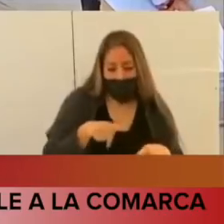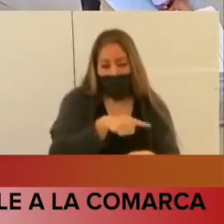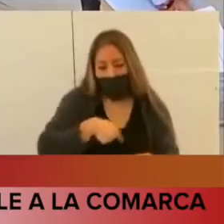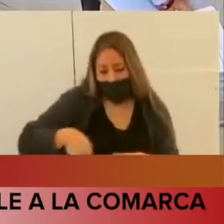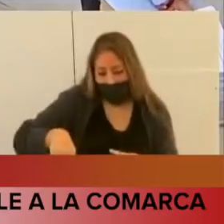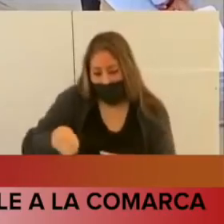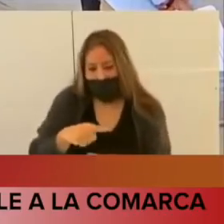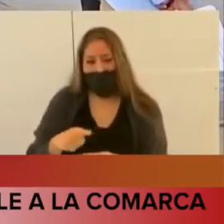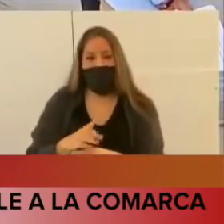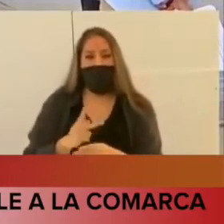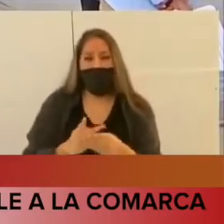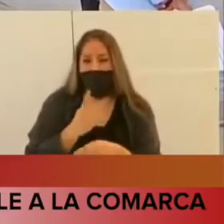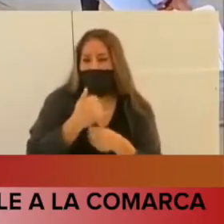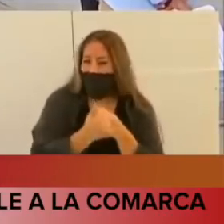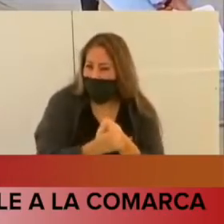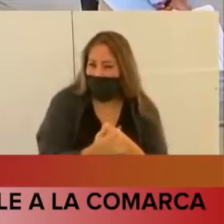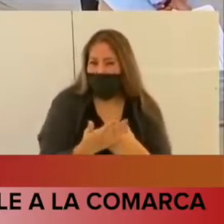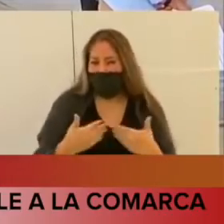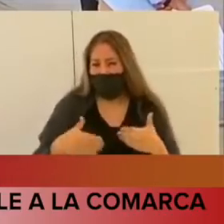el proyecto ejecutivo